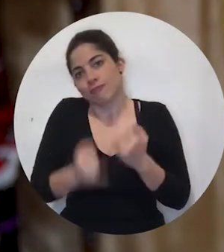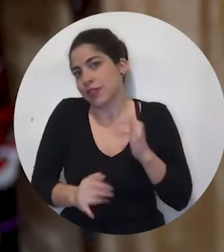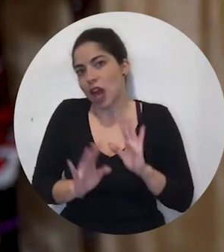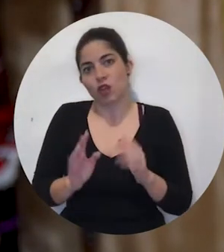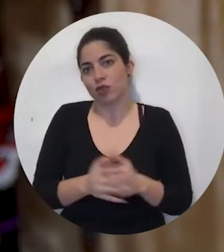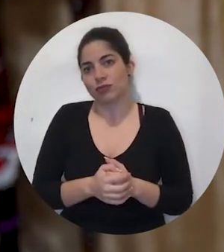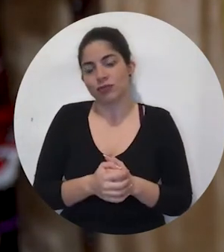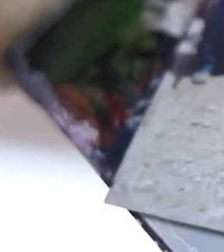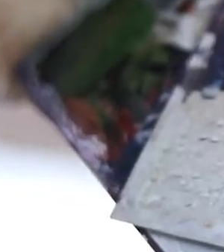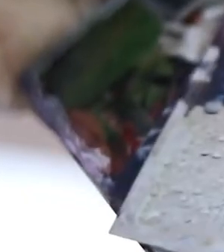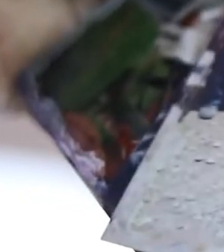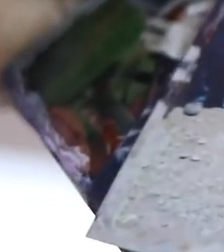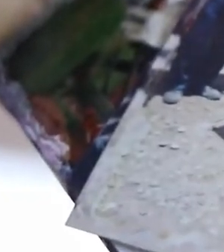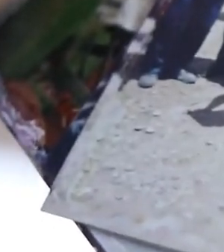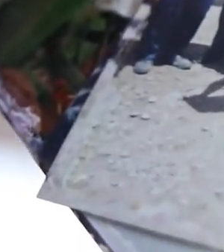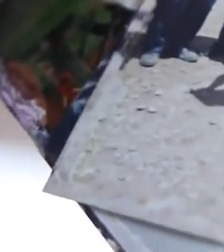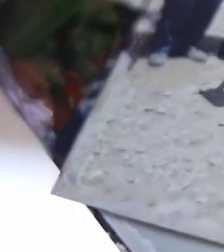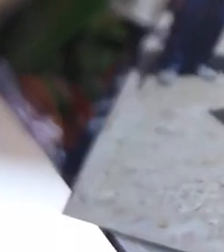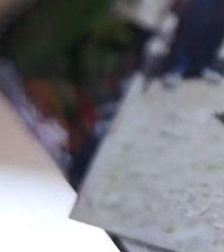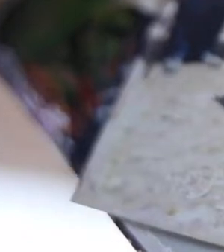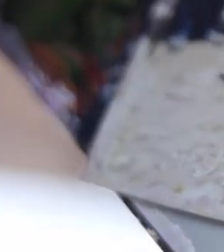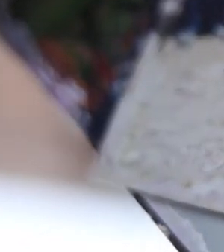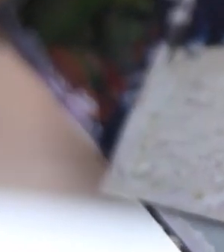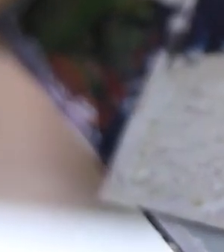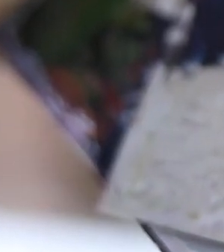existen uno y los otros no.